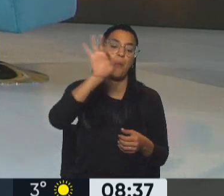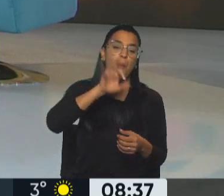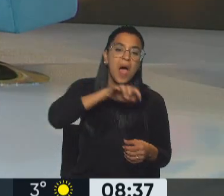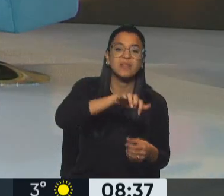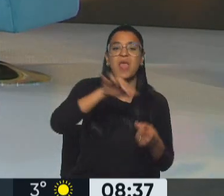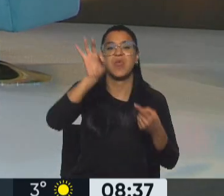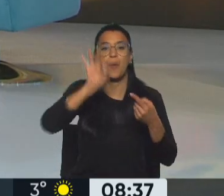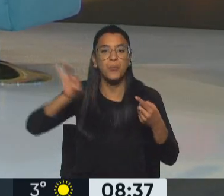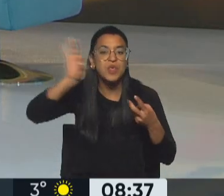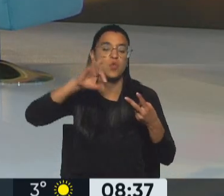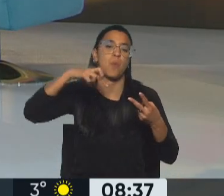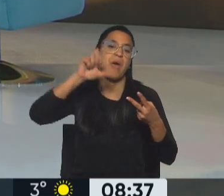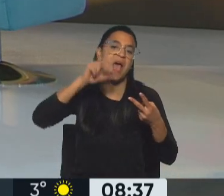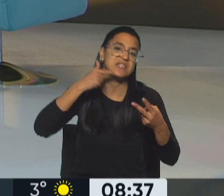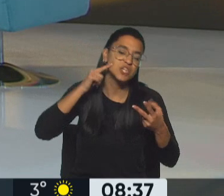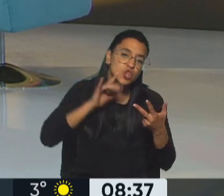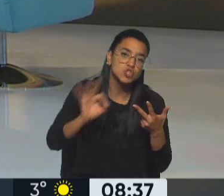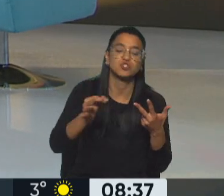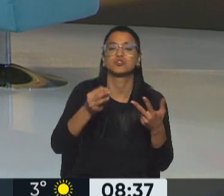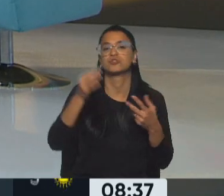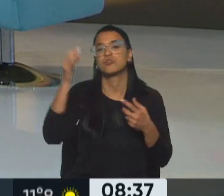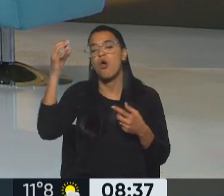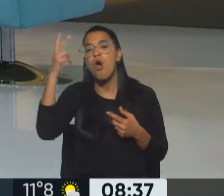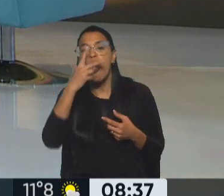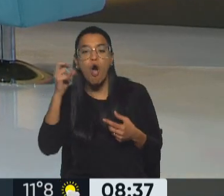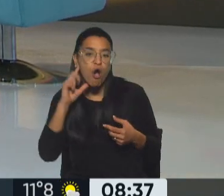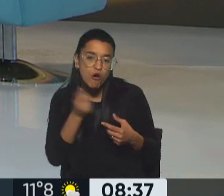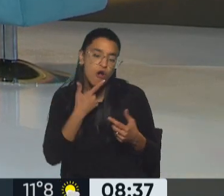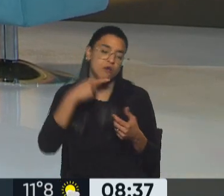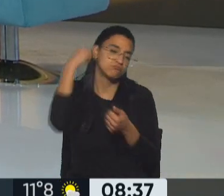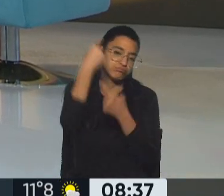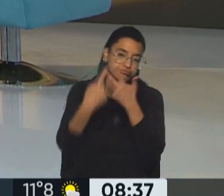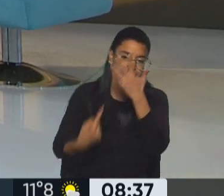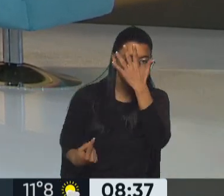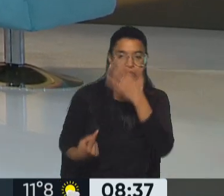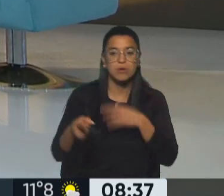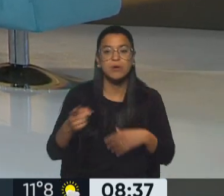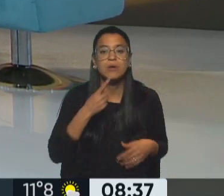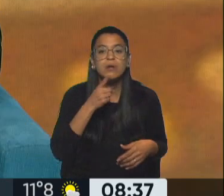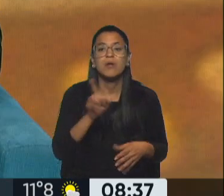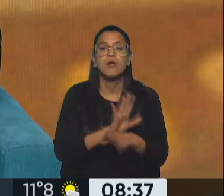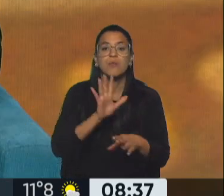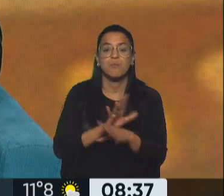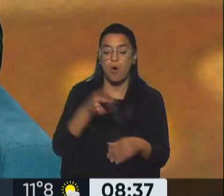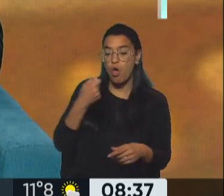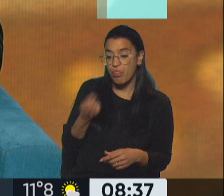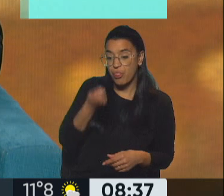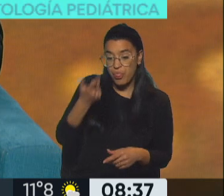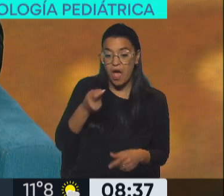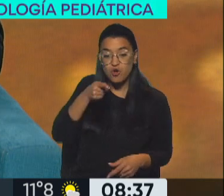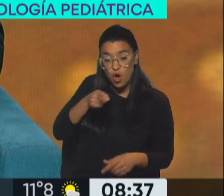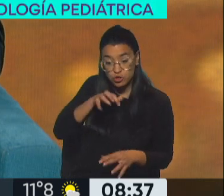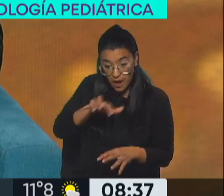bacterias, virus, parásitos u hongos a no funcionar ante un antimicrobiano.